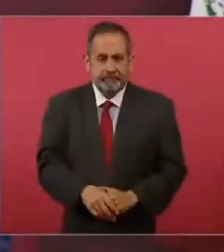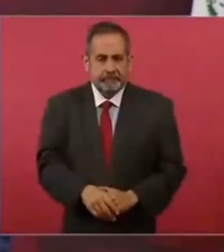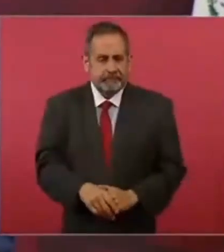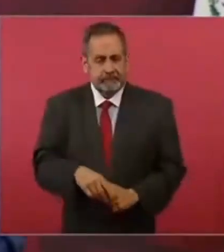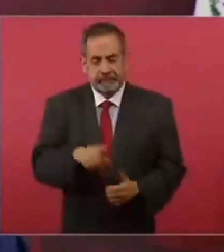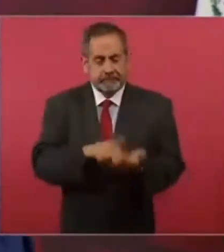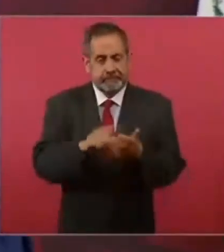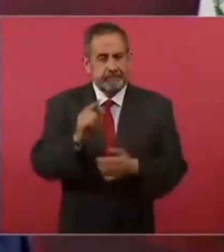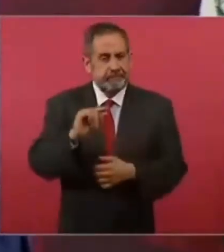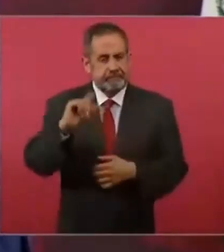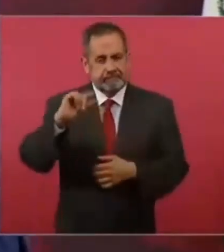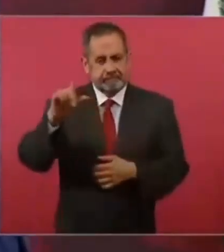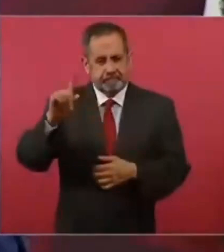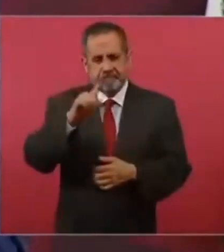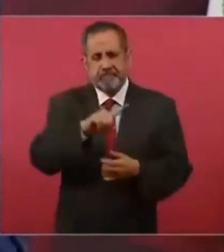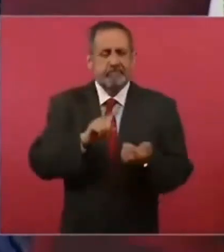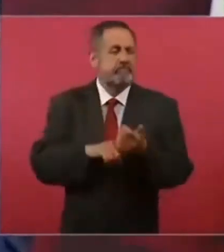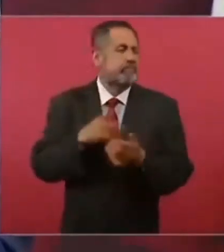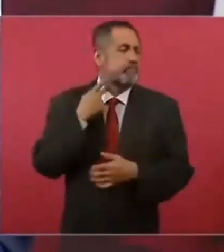personajes de la